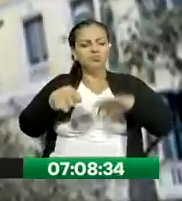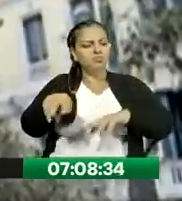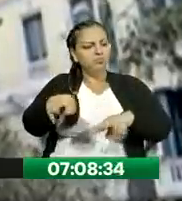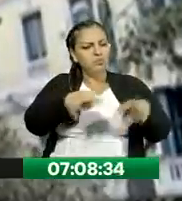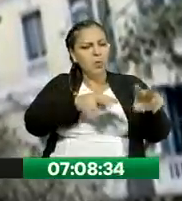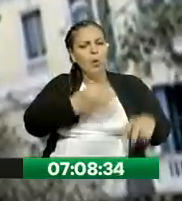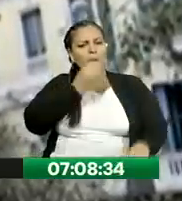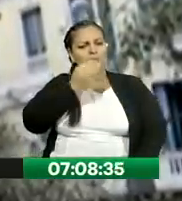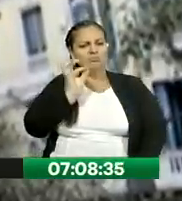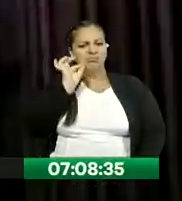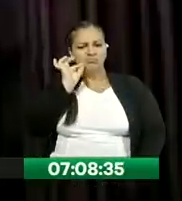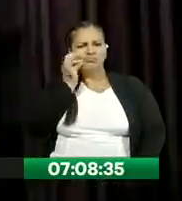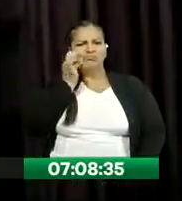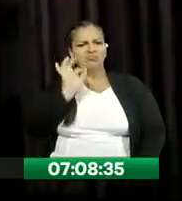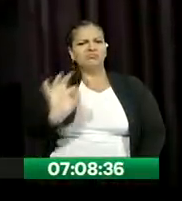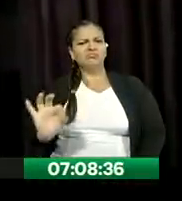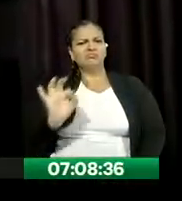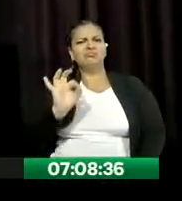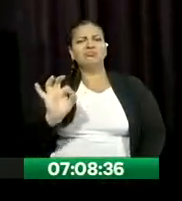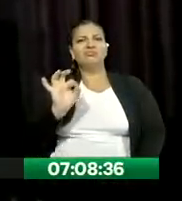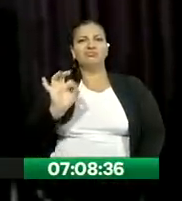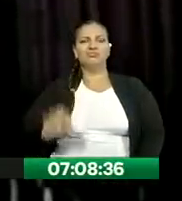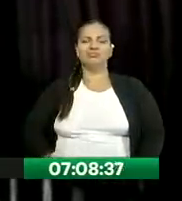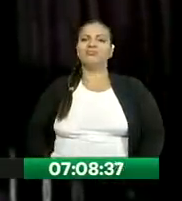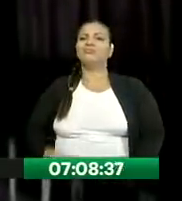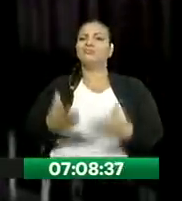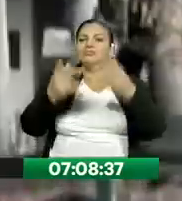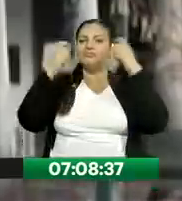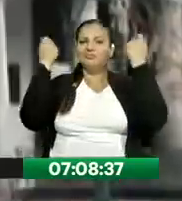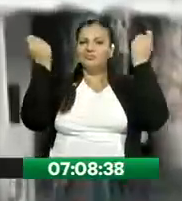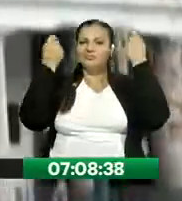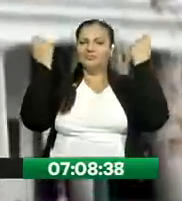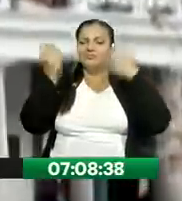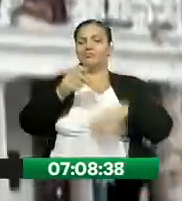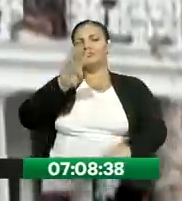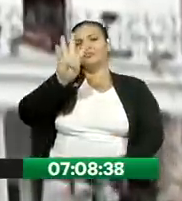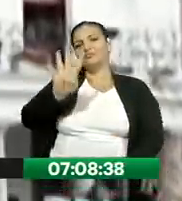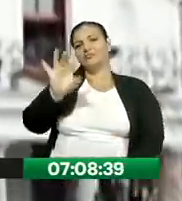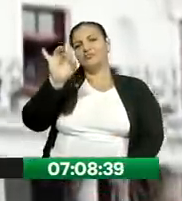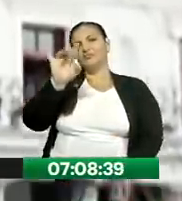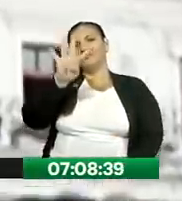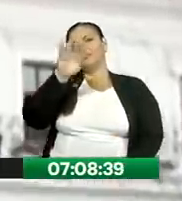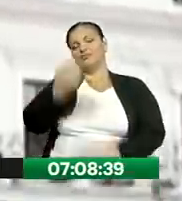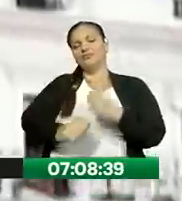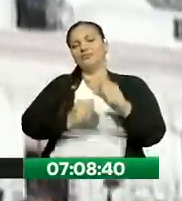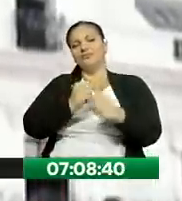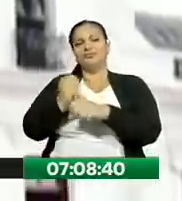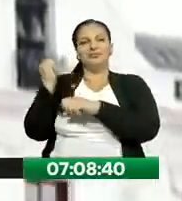para celebrarlo en estas fiestas por sus 484 años de fundación.